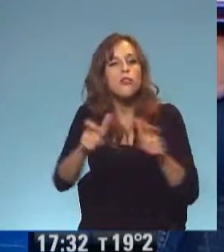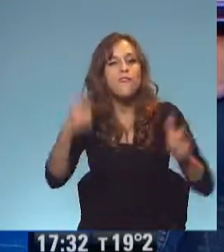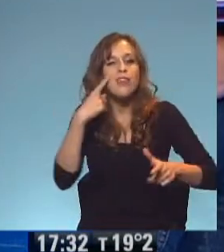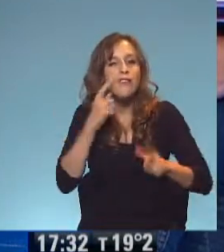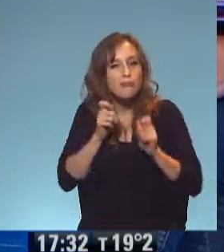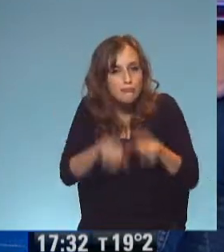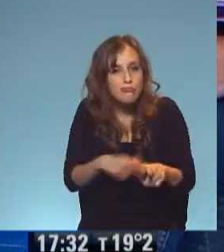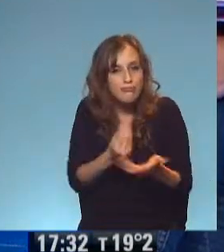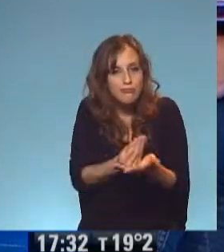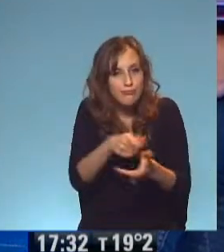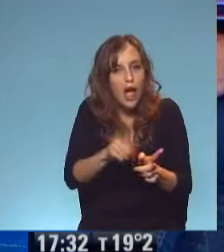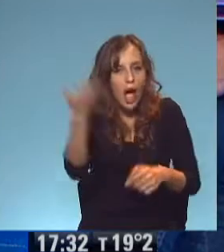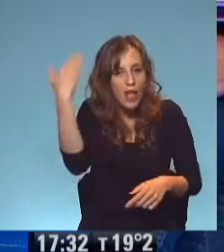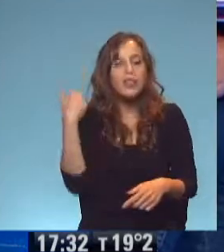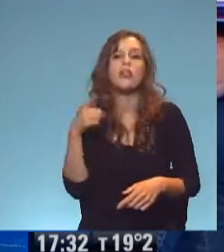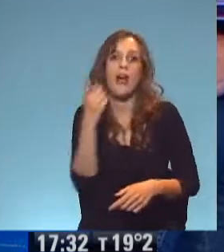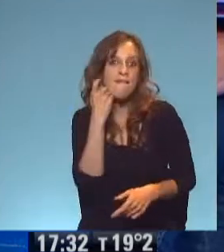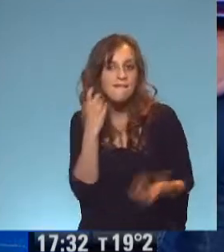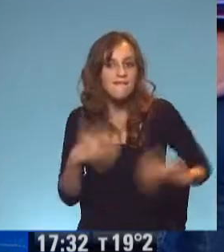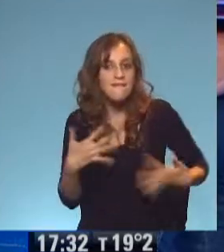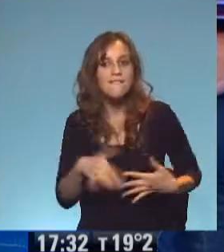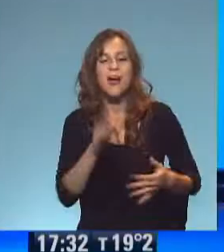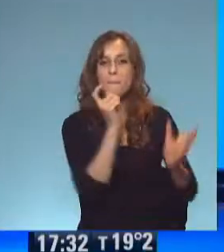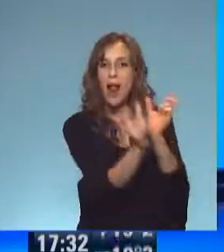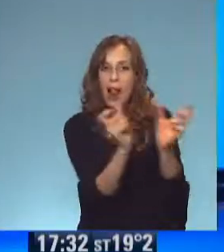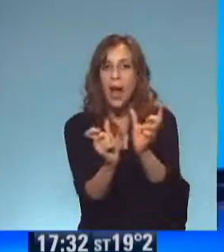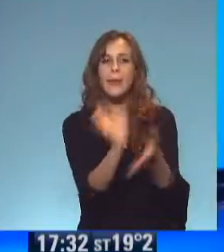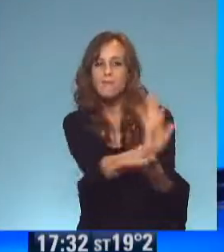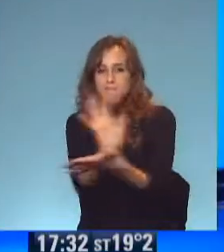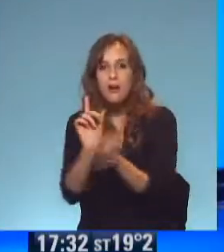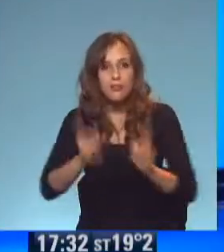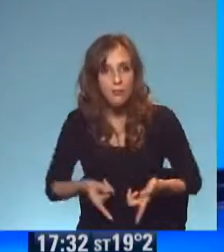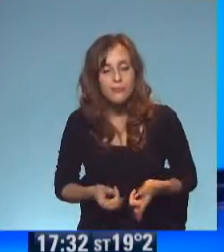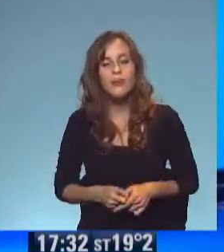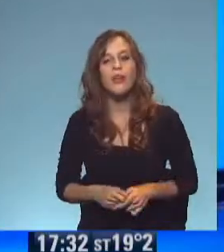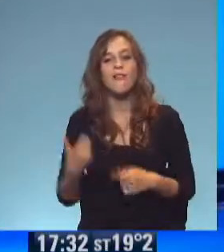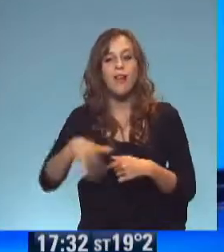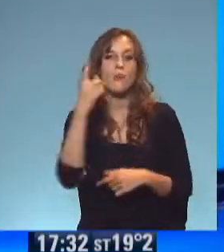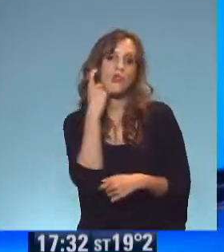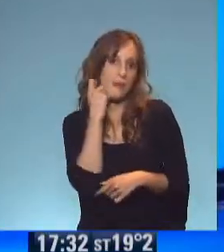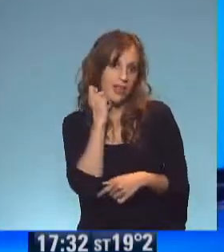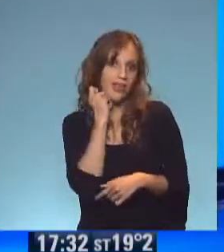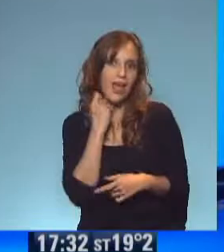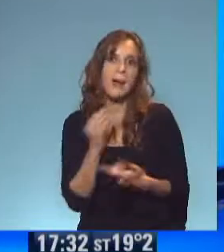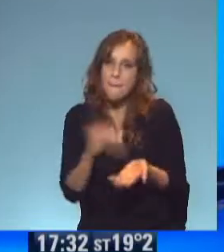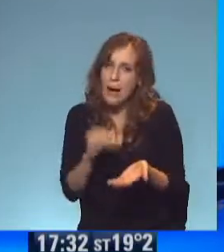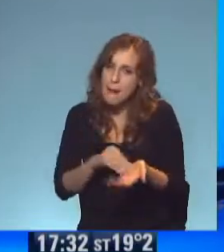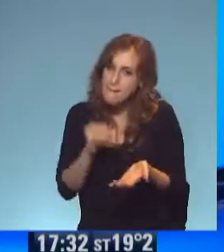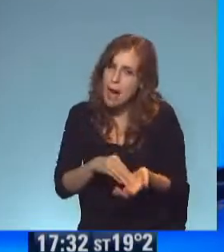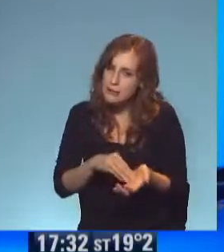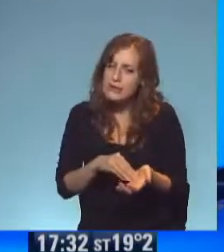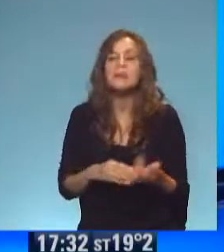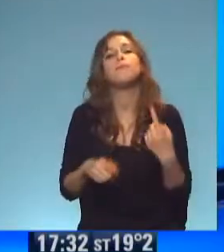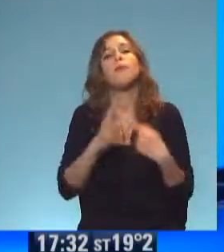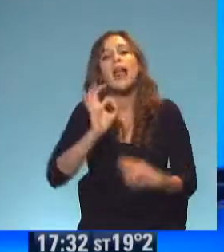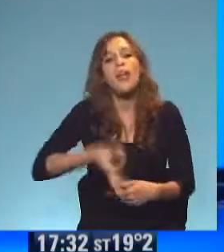Cuom, Toba, que aprendimos vamos a seguir aprendiendo porque tenemos que seguir conociendo para entender su